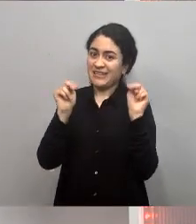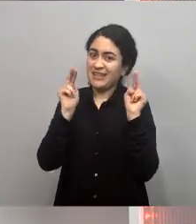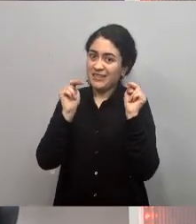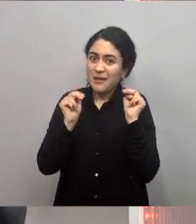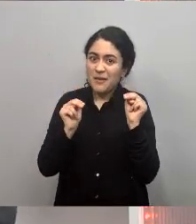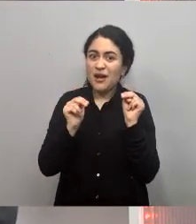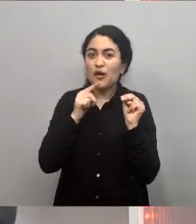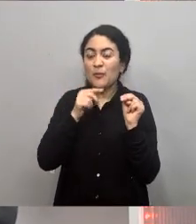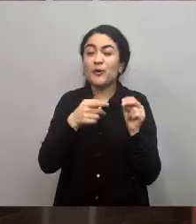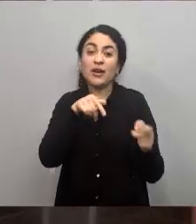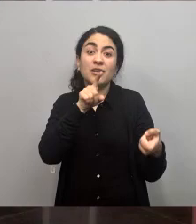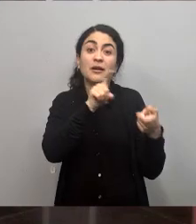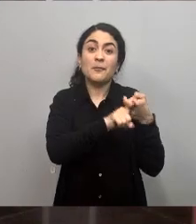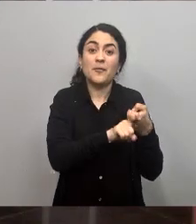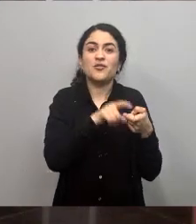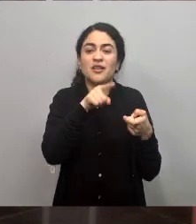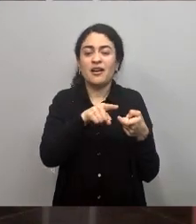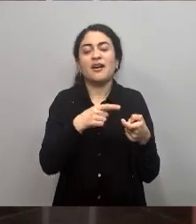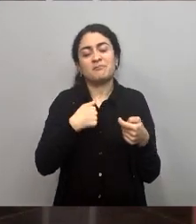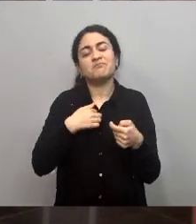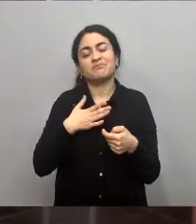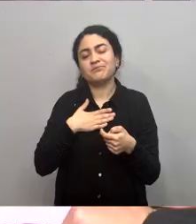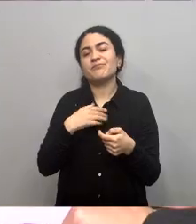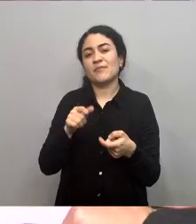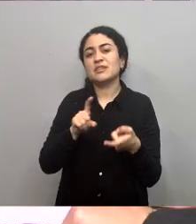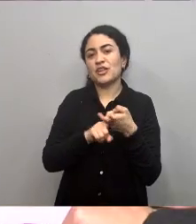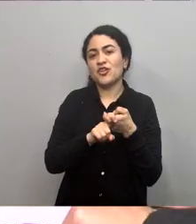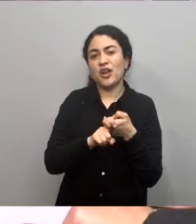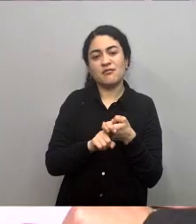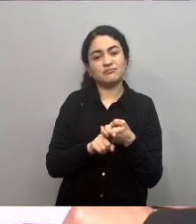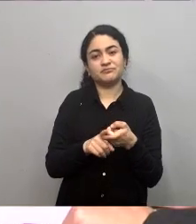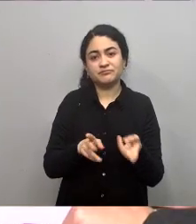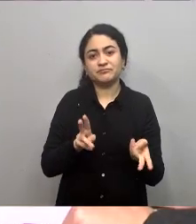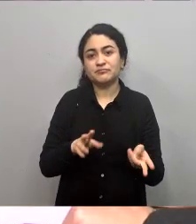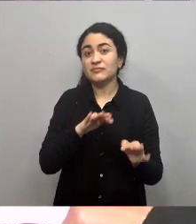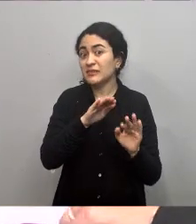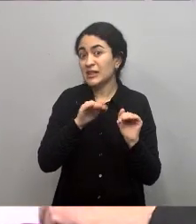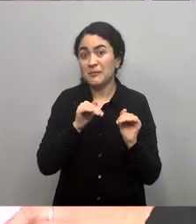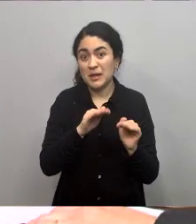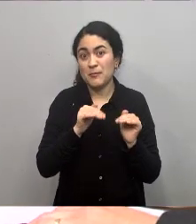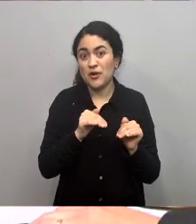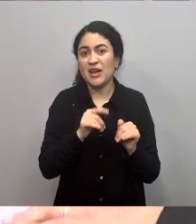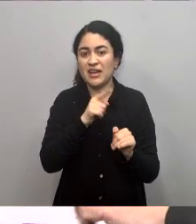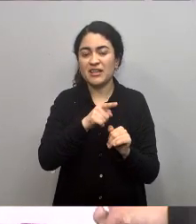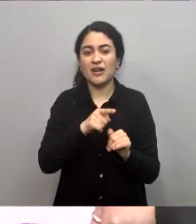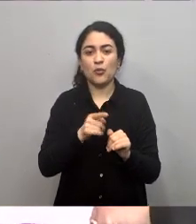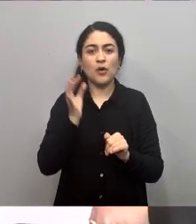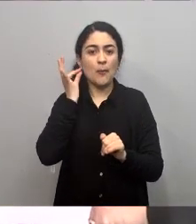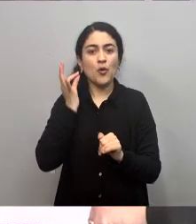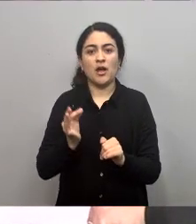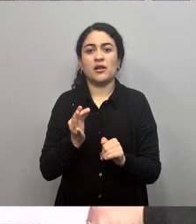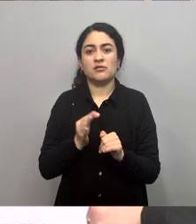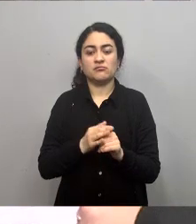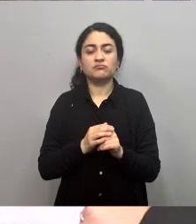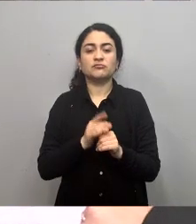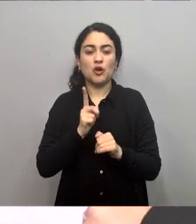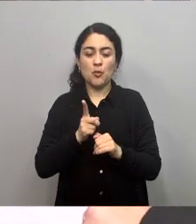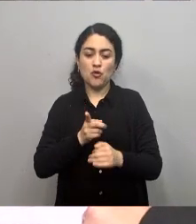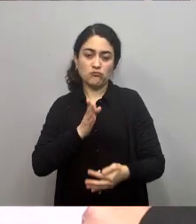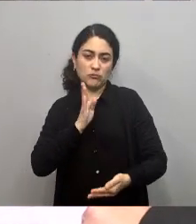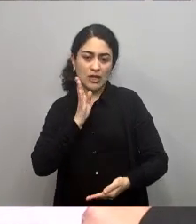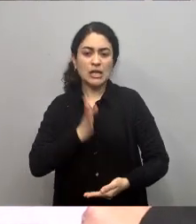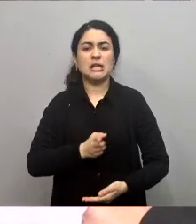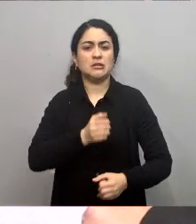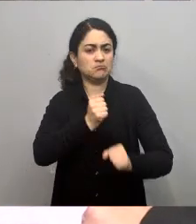que su señora, la diputada. Pero por Carmen. supuesto, ella, como ella señala en su mismo eslogan, que ella es una mujer derecha, ella ha